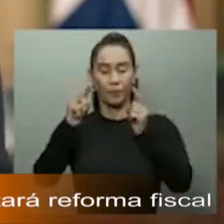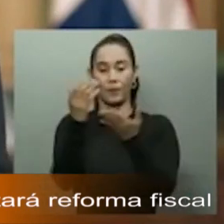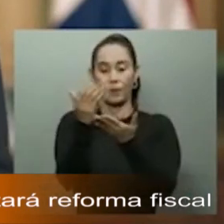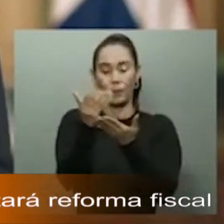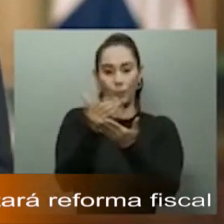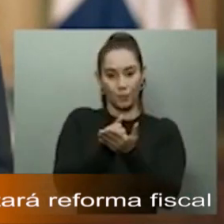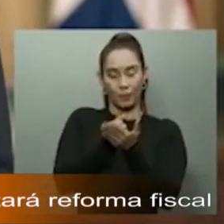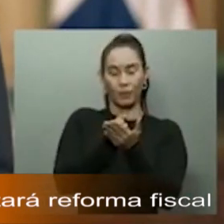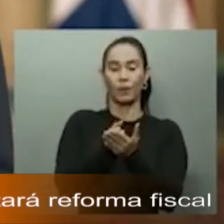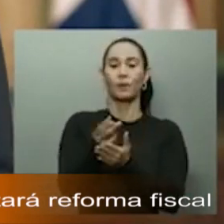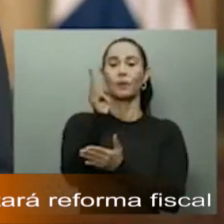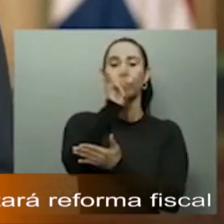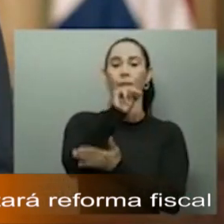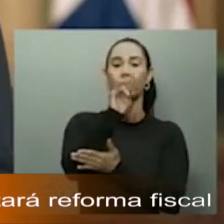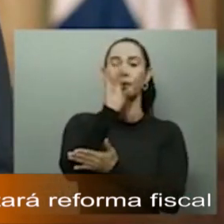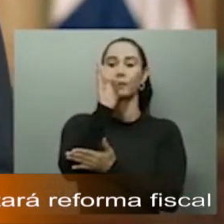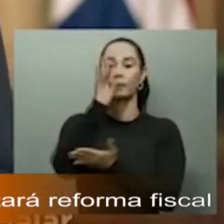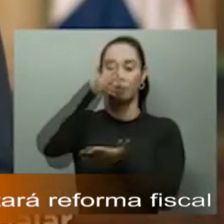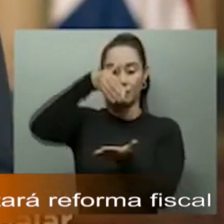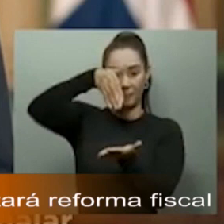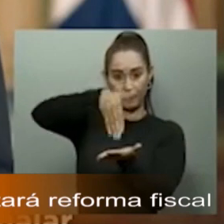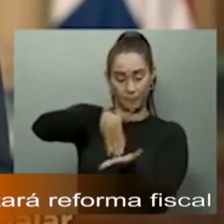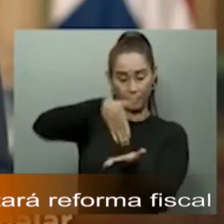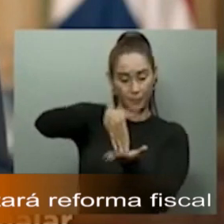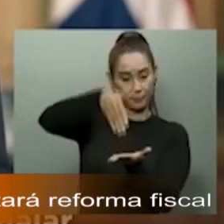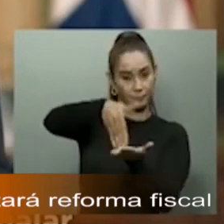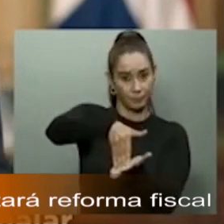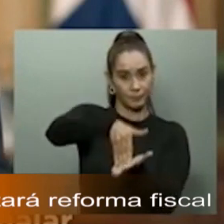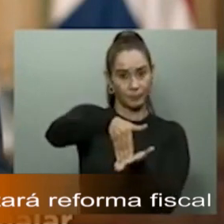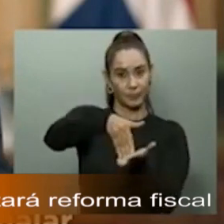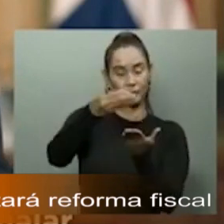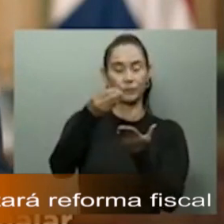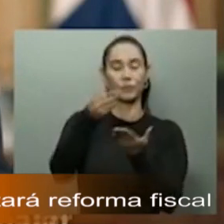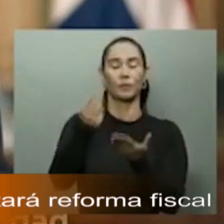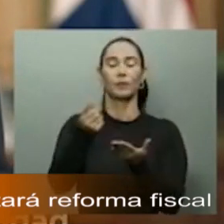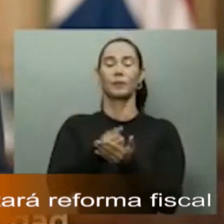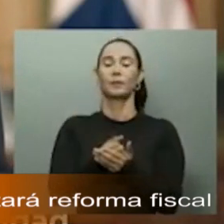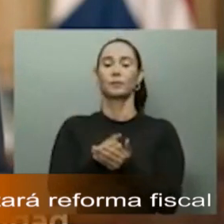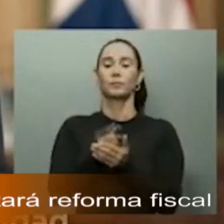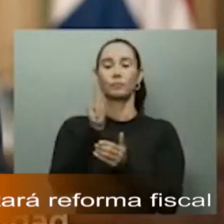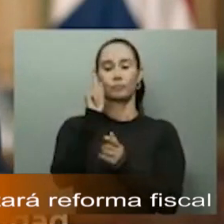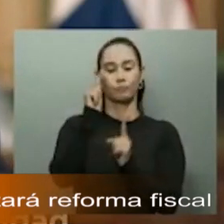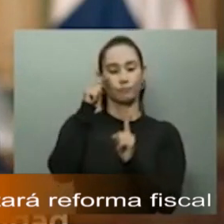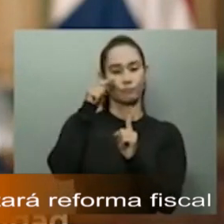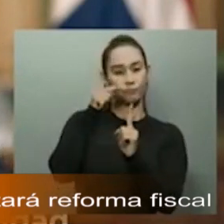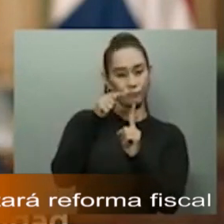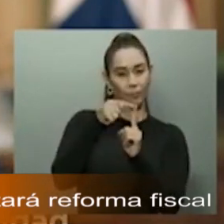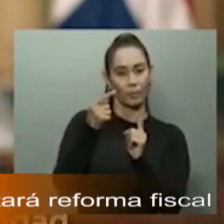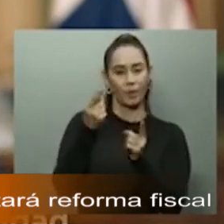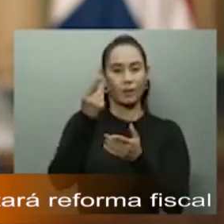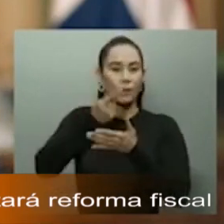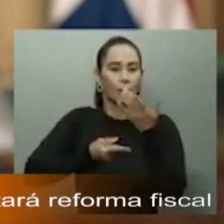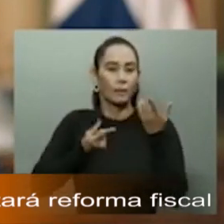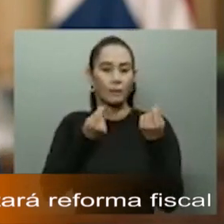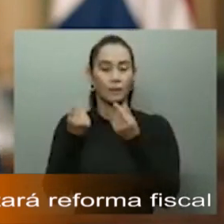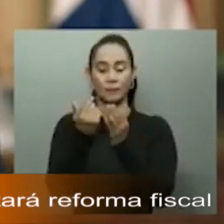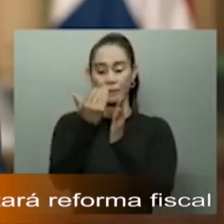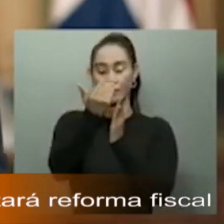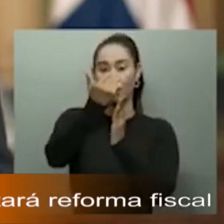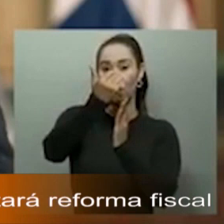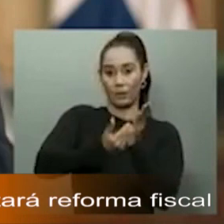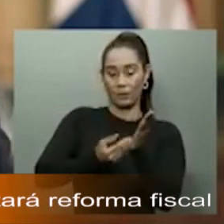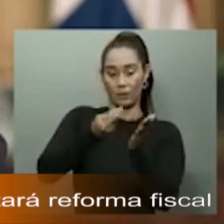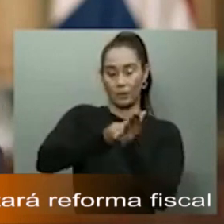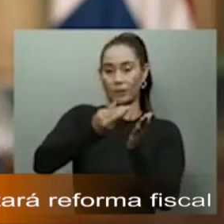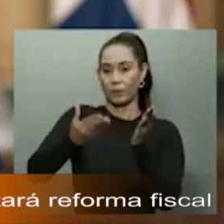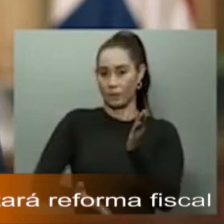tomar yo el mandatario expresión que su gestión tomó la decisión tomando en cuenta que la economía